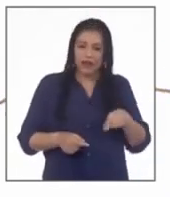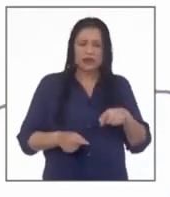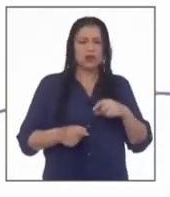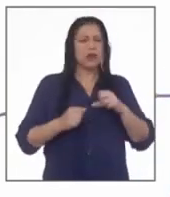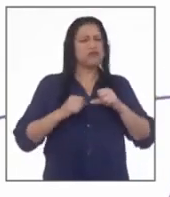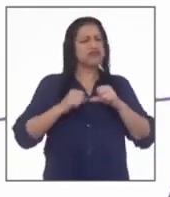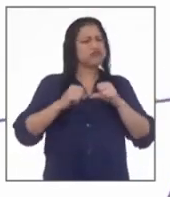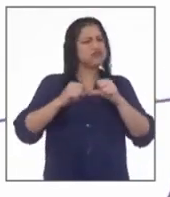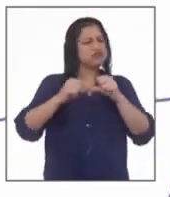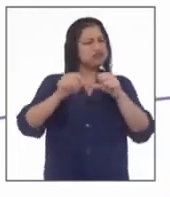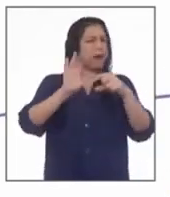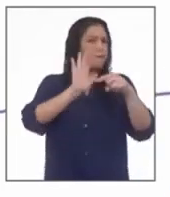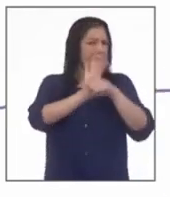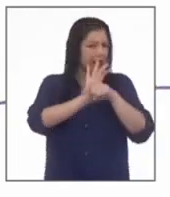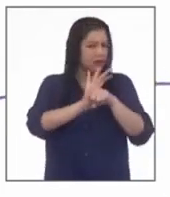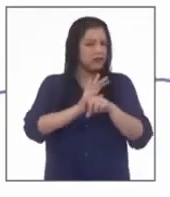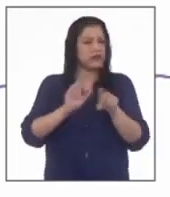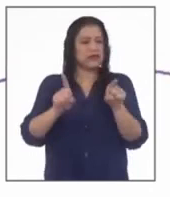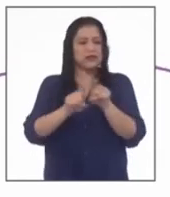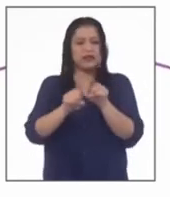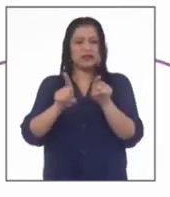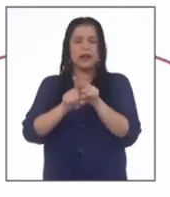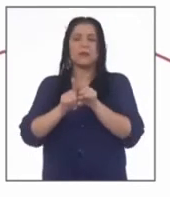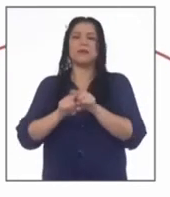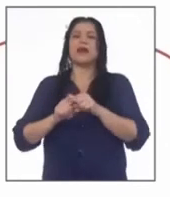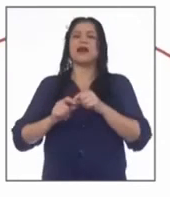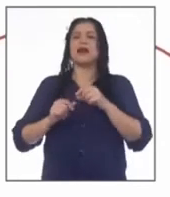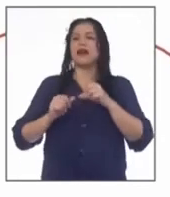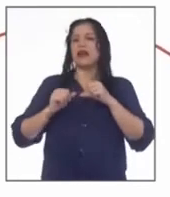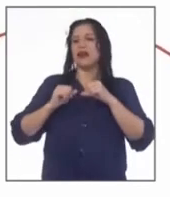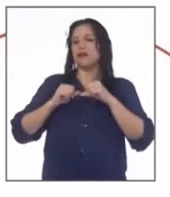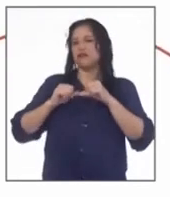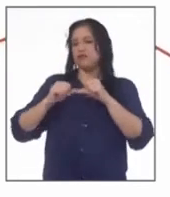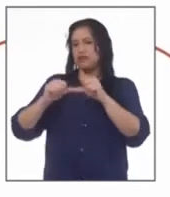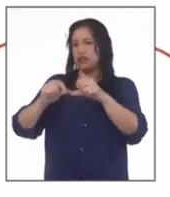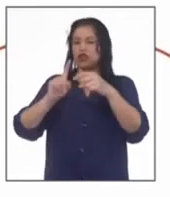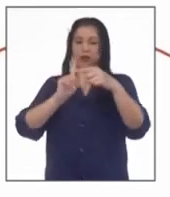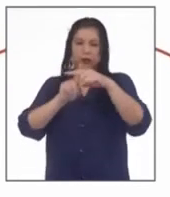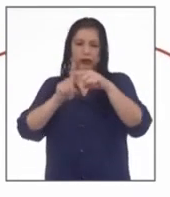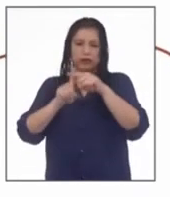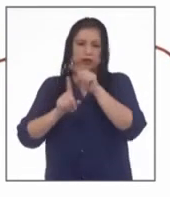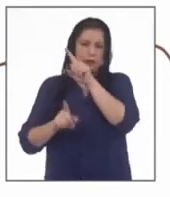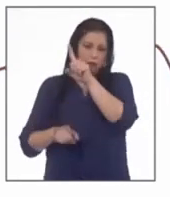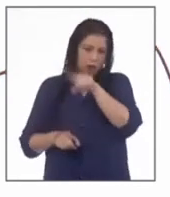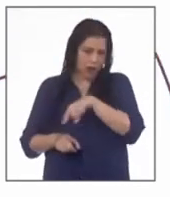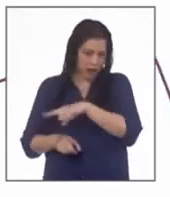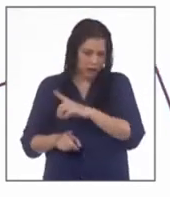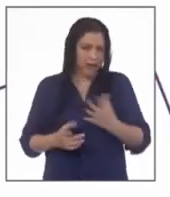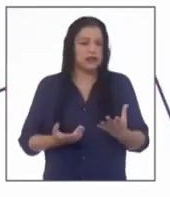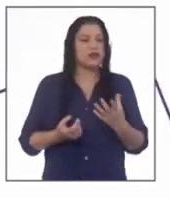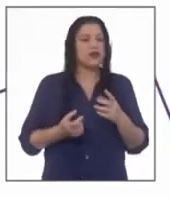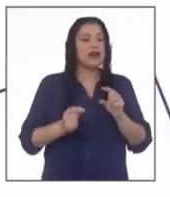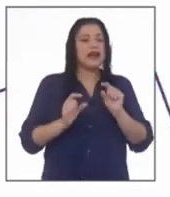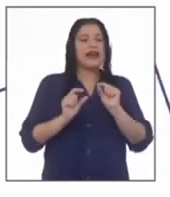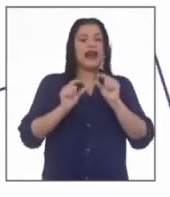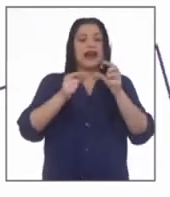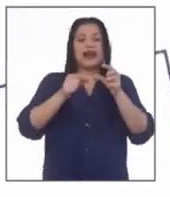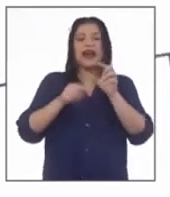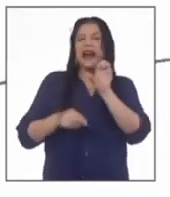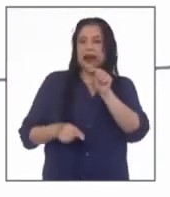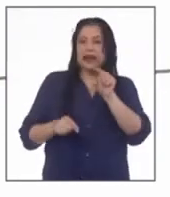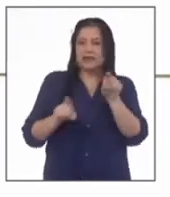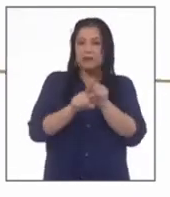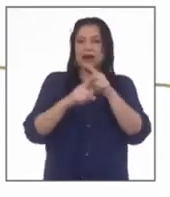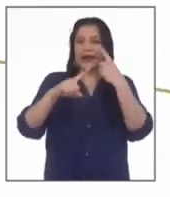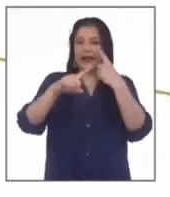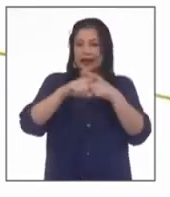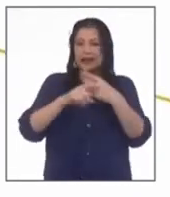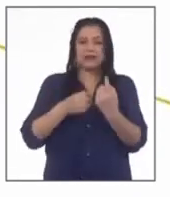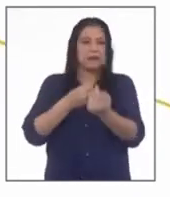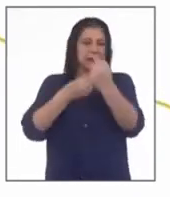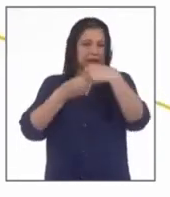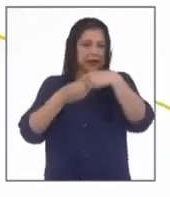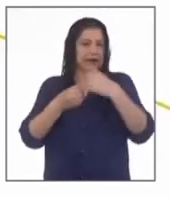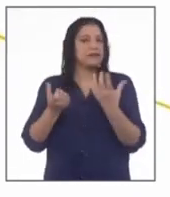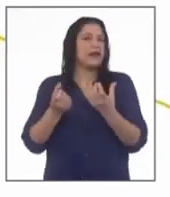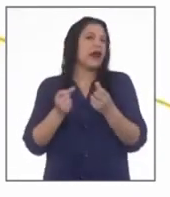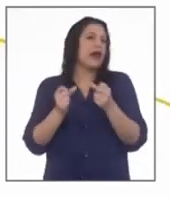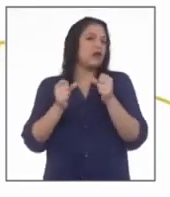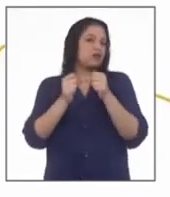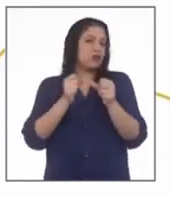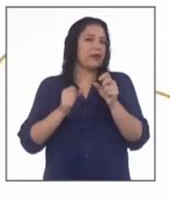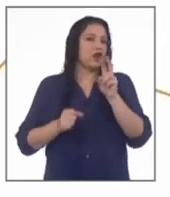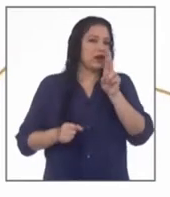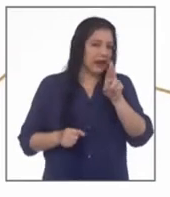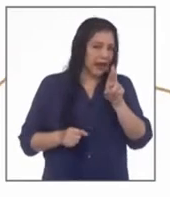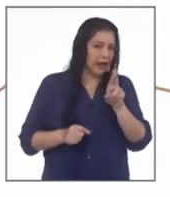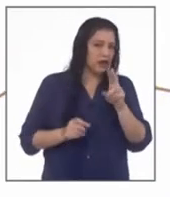más infinito. Con la notación conjuntista diríamos que el intervalo G es igual a X tal que X pertenece al conjunto de los números